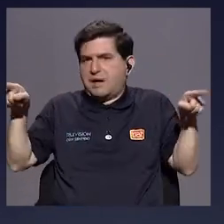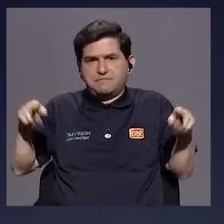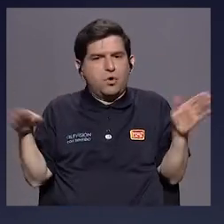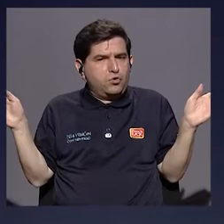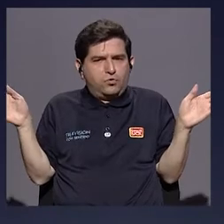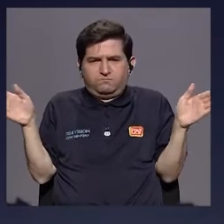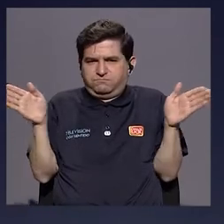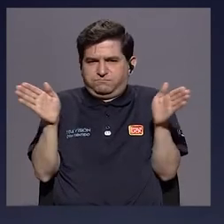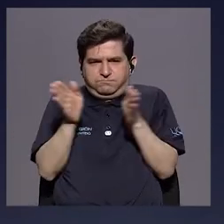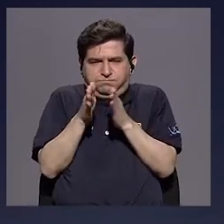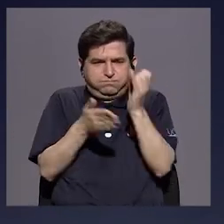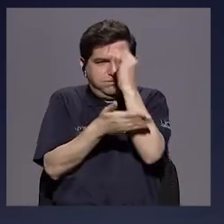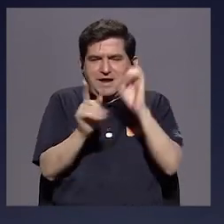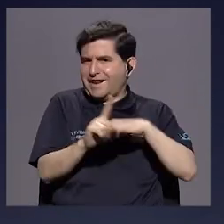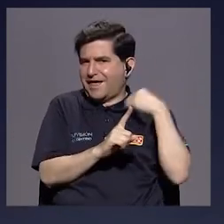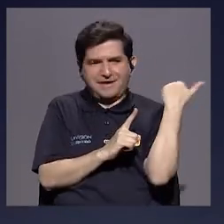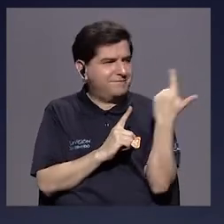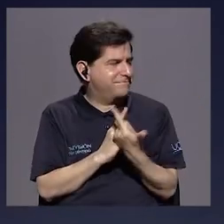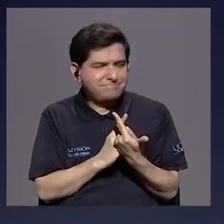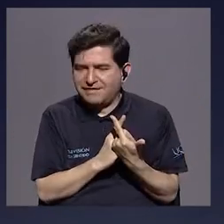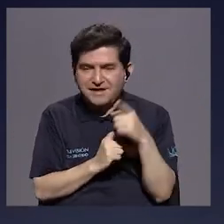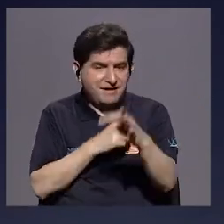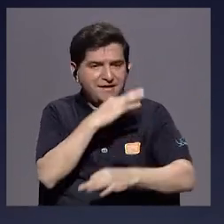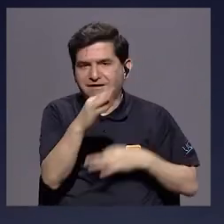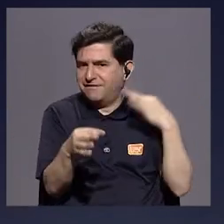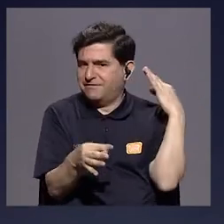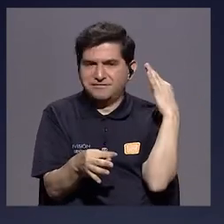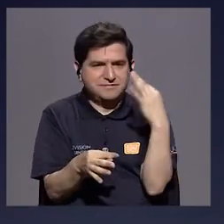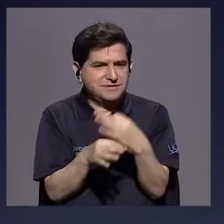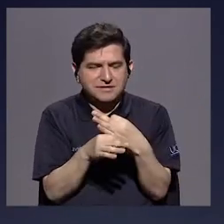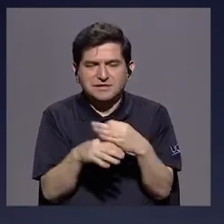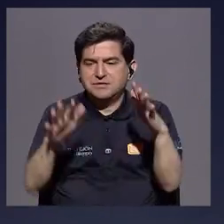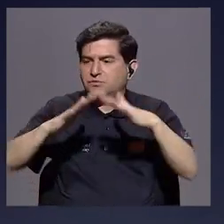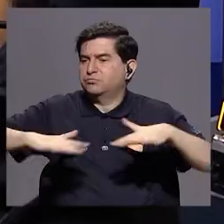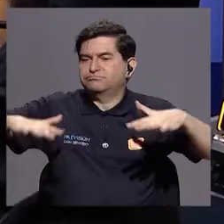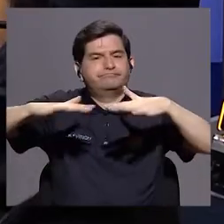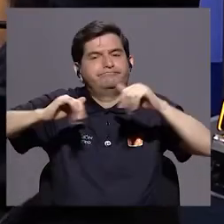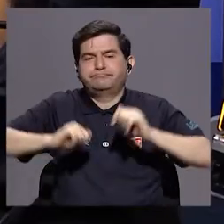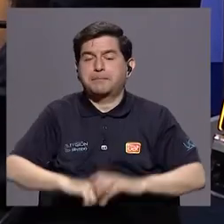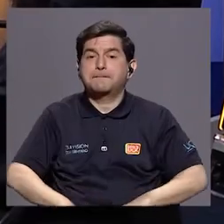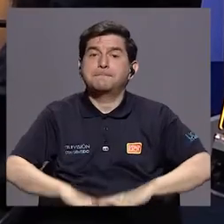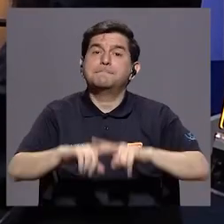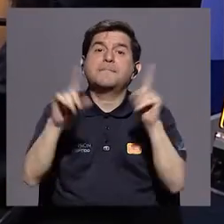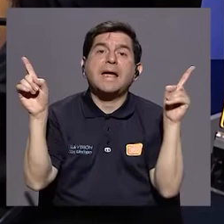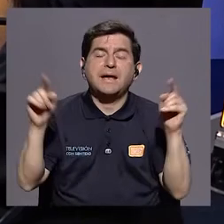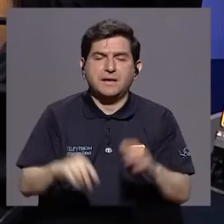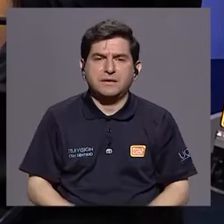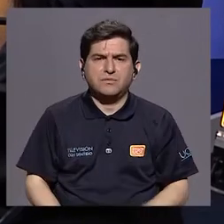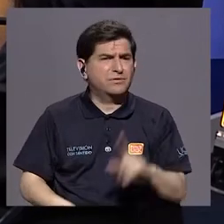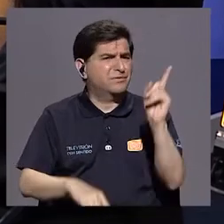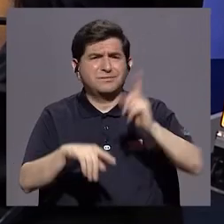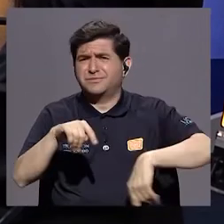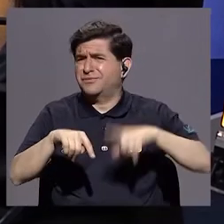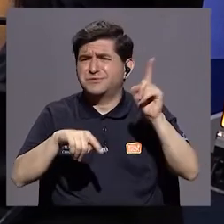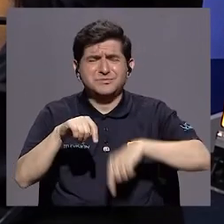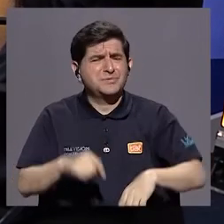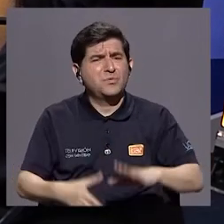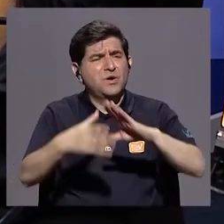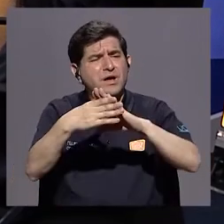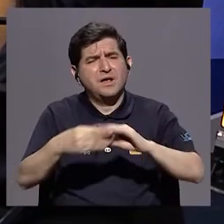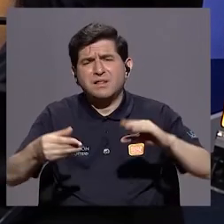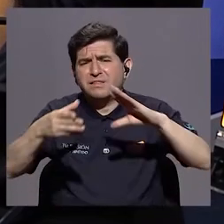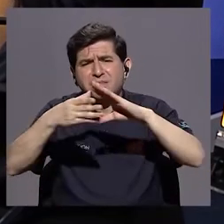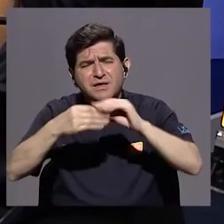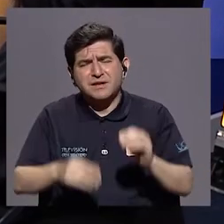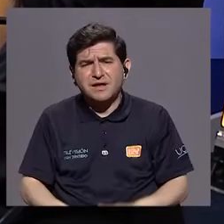reducir el arte social a este tipo de escenas pero no pueden ser negativas